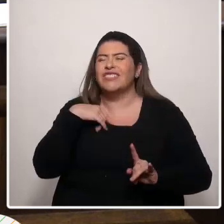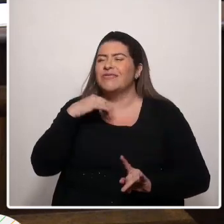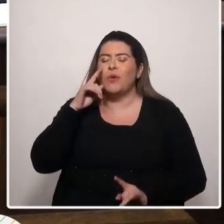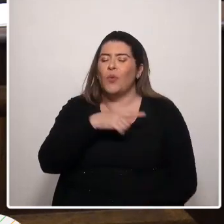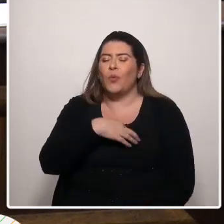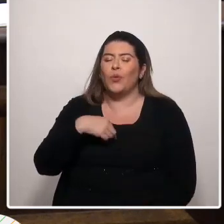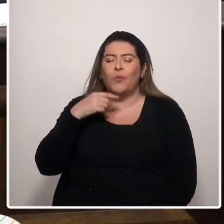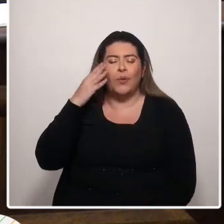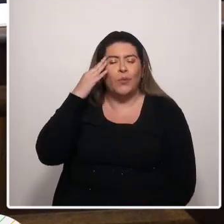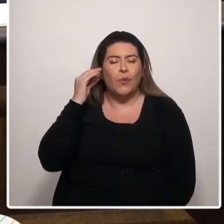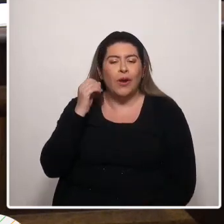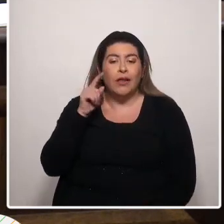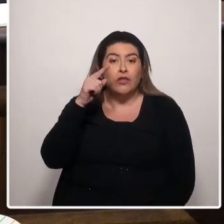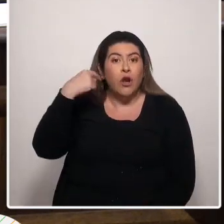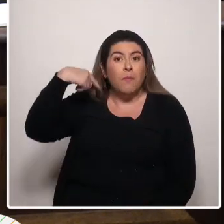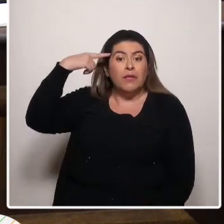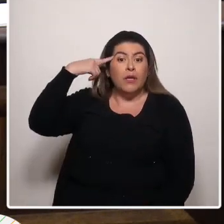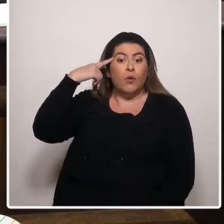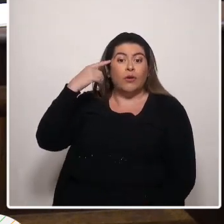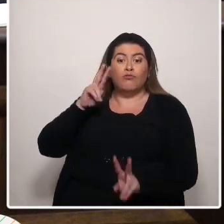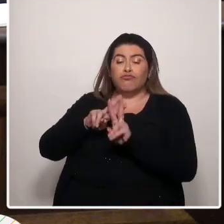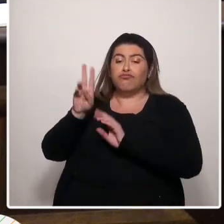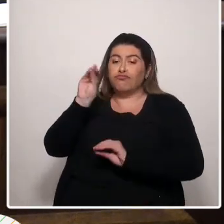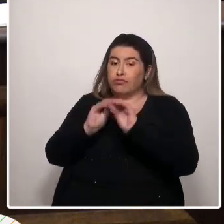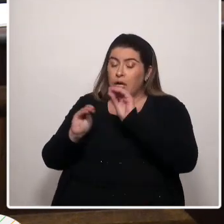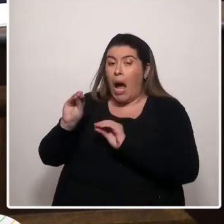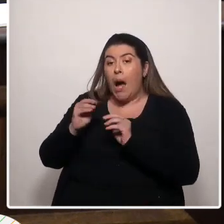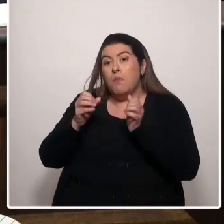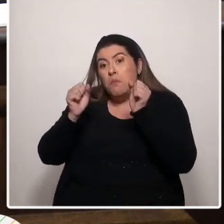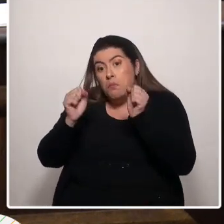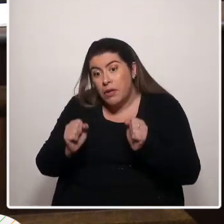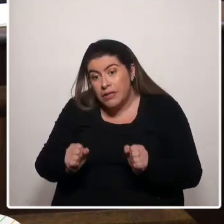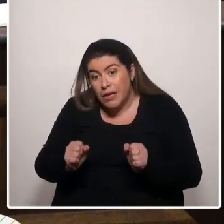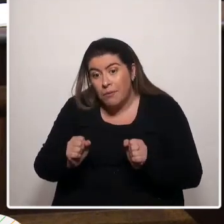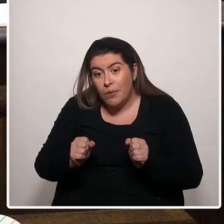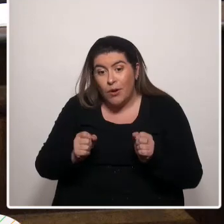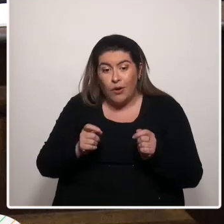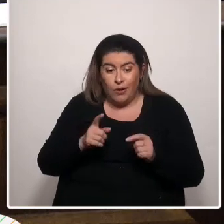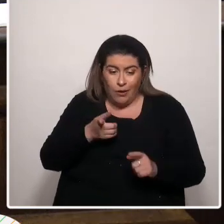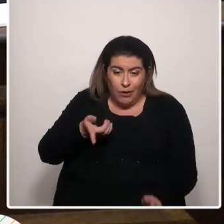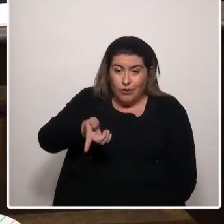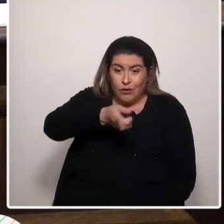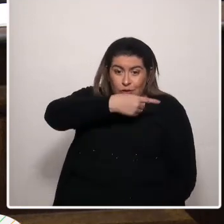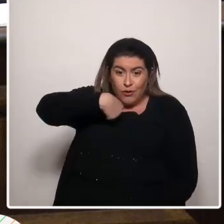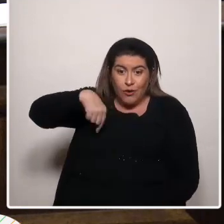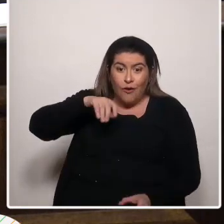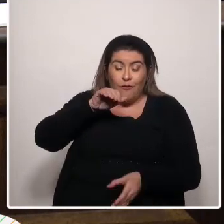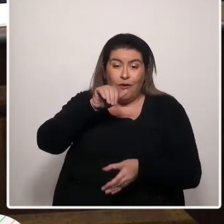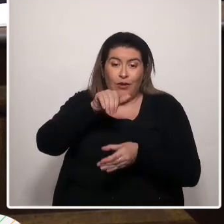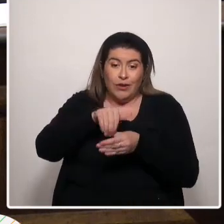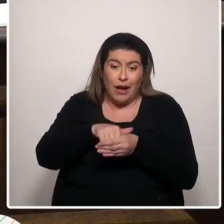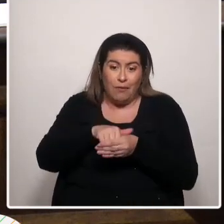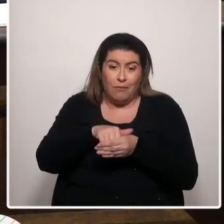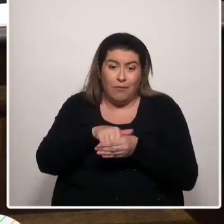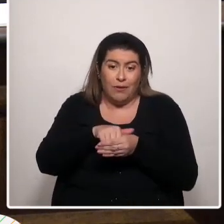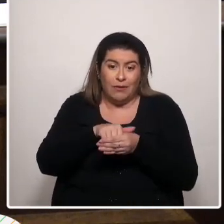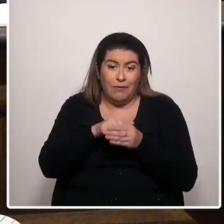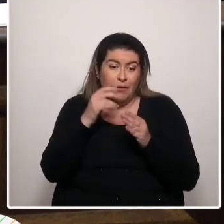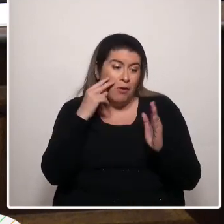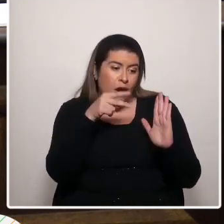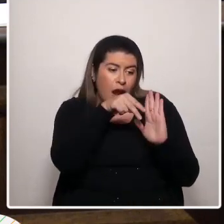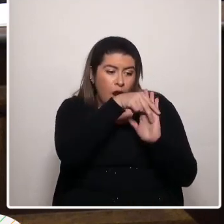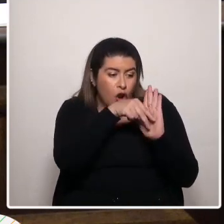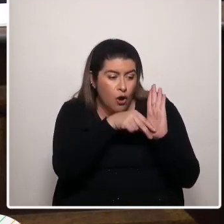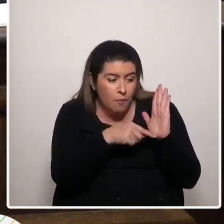decía, mira, esto es lo que se pensó cuando lo redactamos. Puede ser, pero resulta que los que votamos vimos lo literal de la norma, no lo